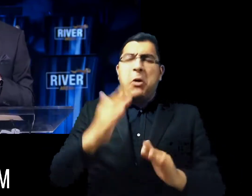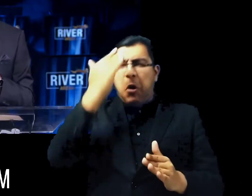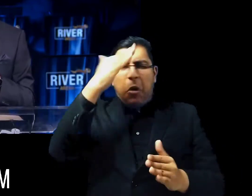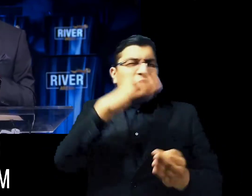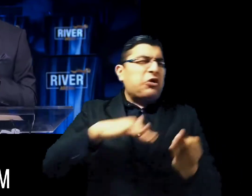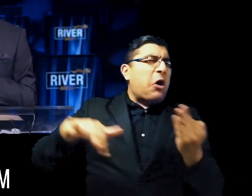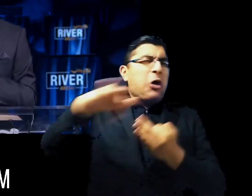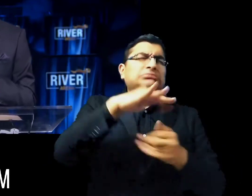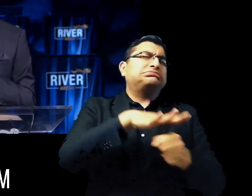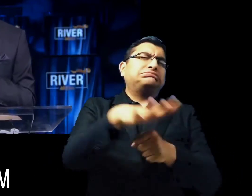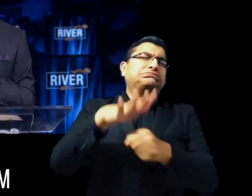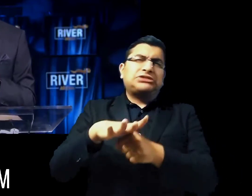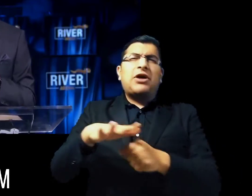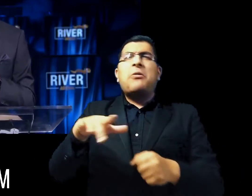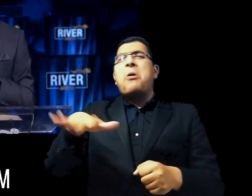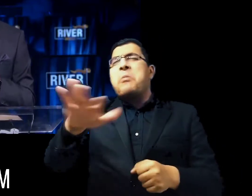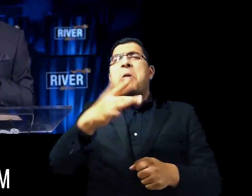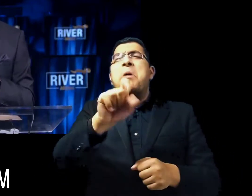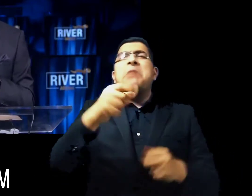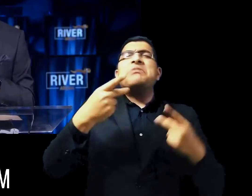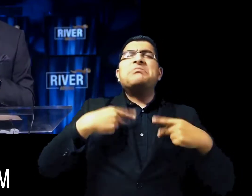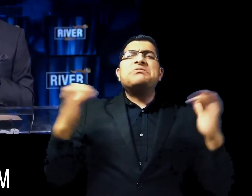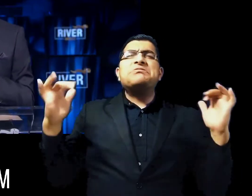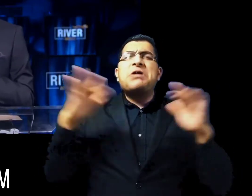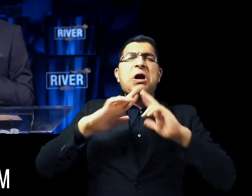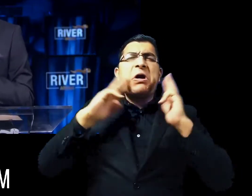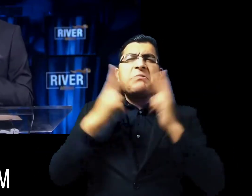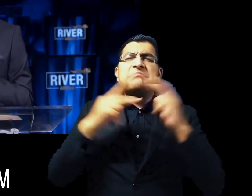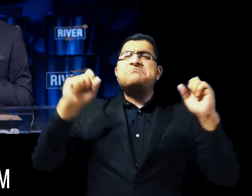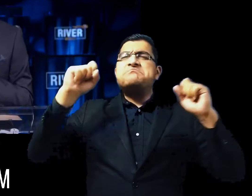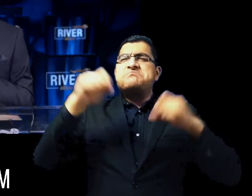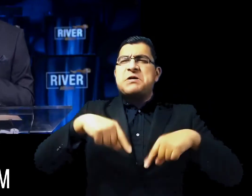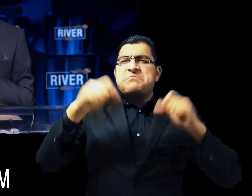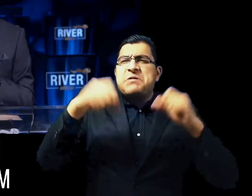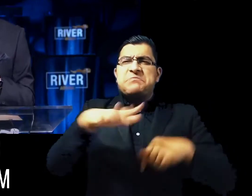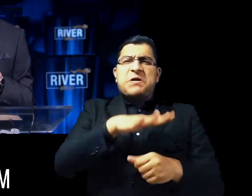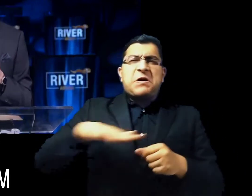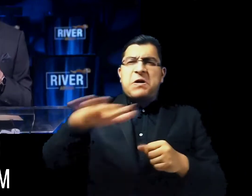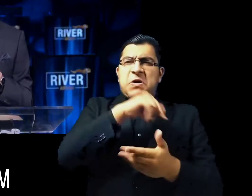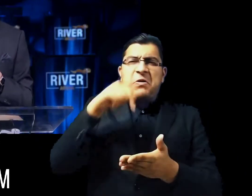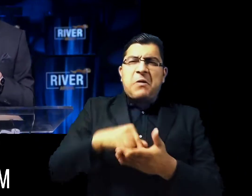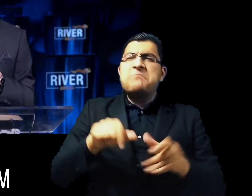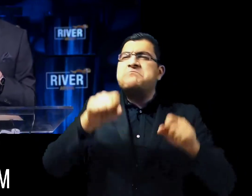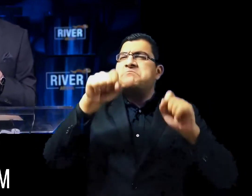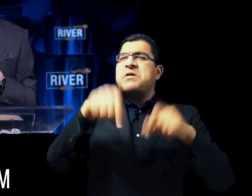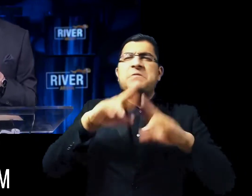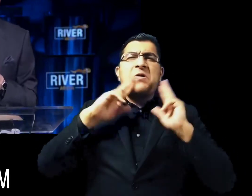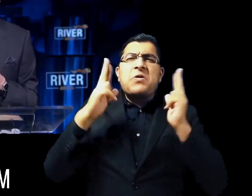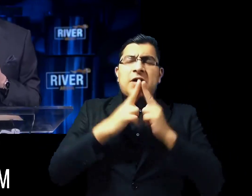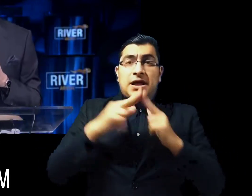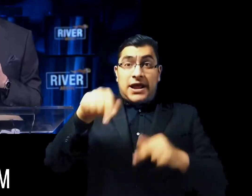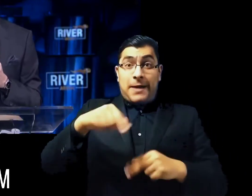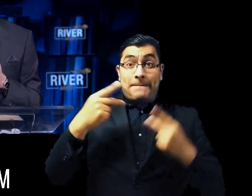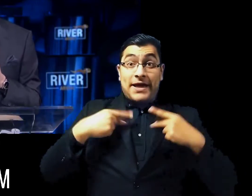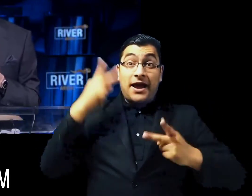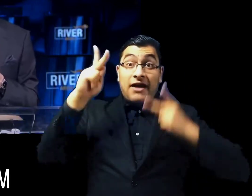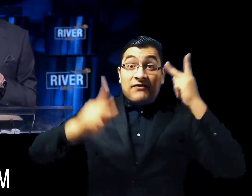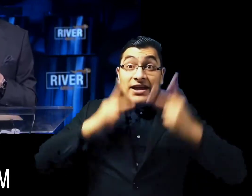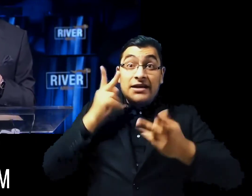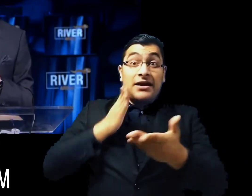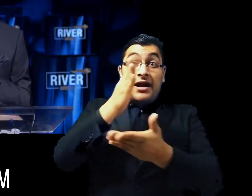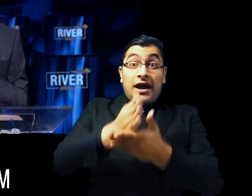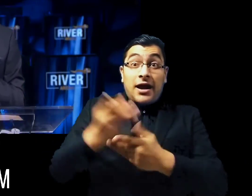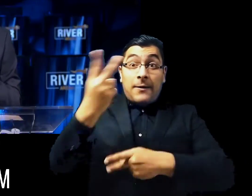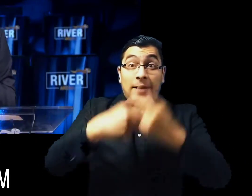una veintena de personas que nos congregábamos siempre los mismos en el mismo sitio. Así que las visitas no eran